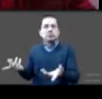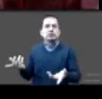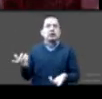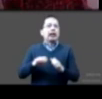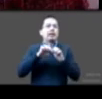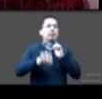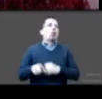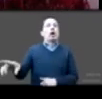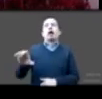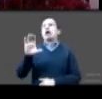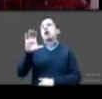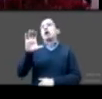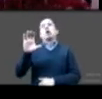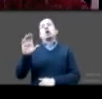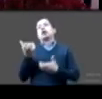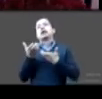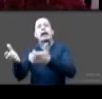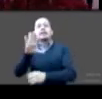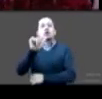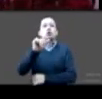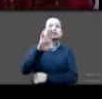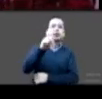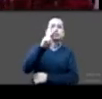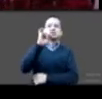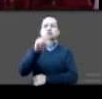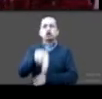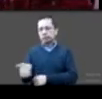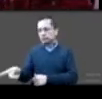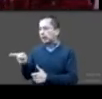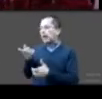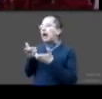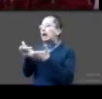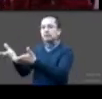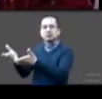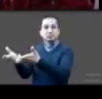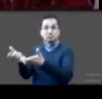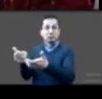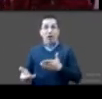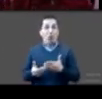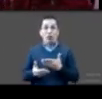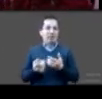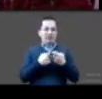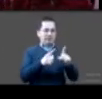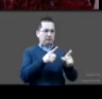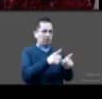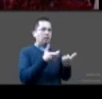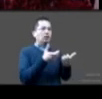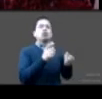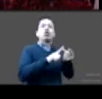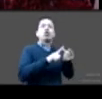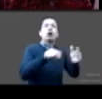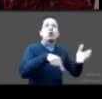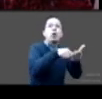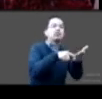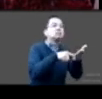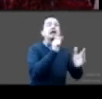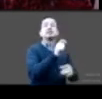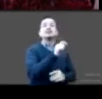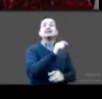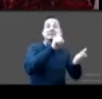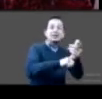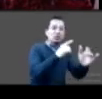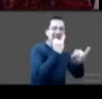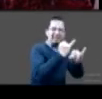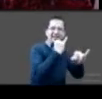Concepción Basic y 32. Pues no, ahora son direcciones IP, ¿no? Entonces, ¿cómo cambia